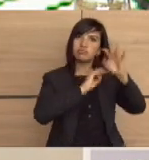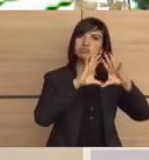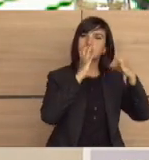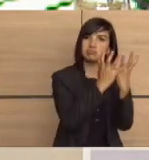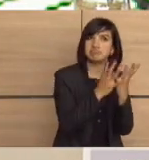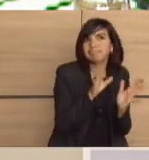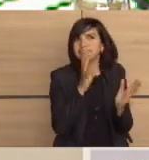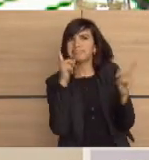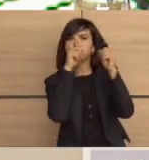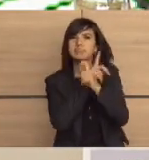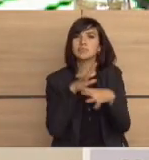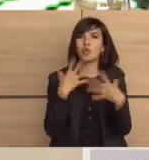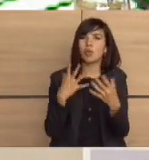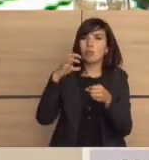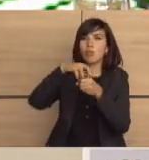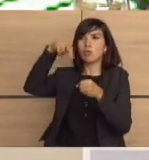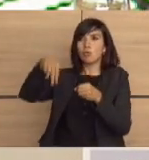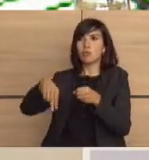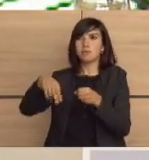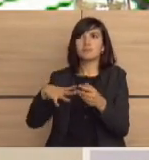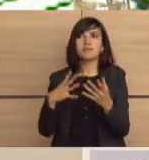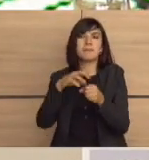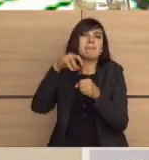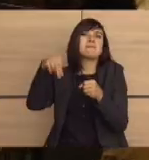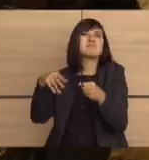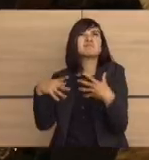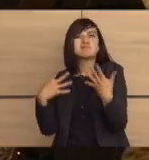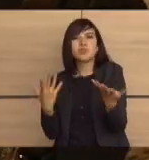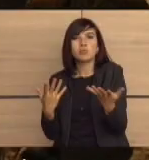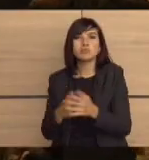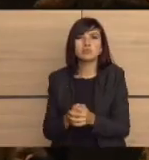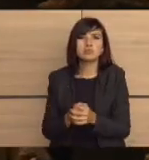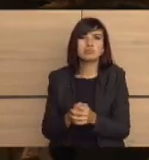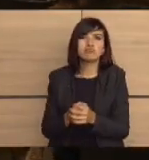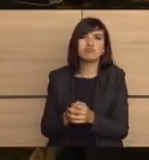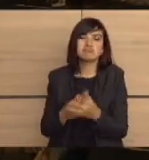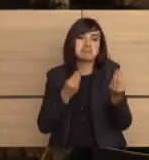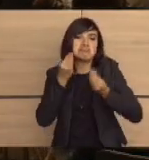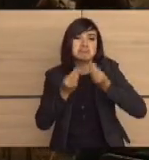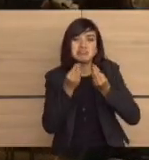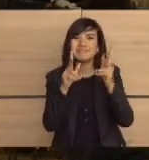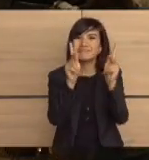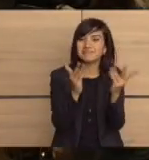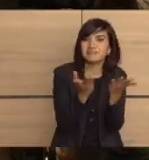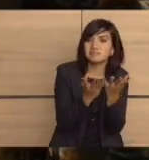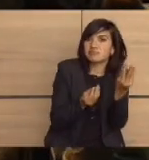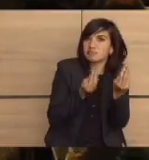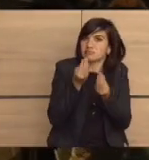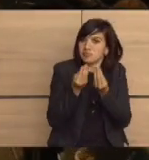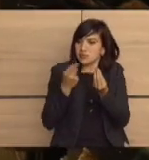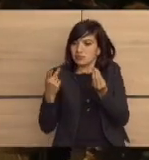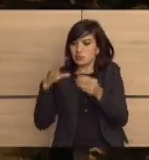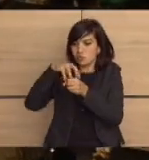ciudadanía en el bien común? ¿Cómo hacemos con los estudiantes, nuestros estudiantes, para